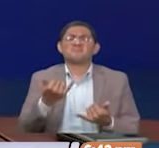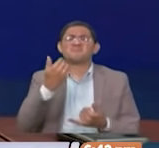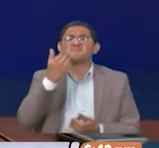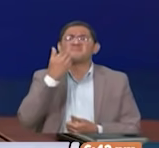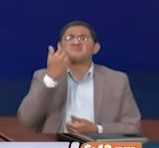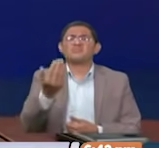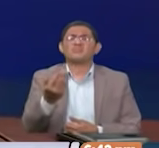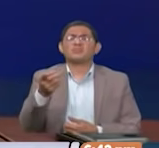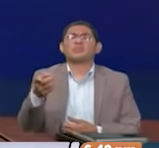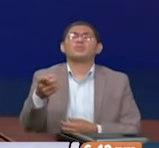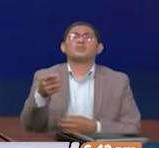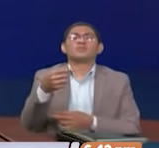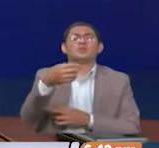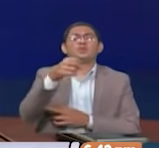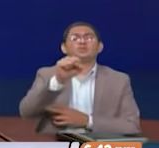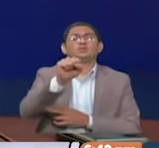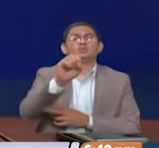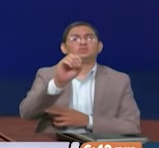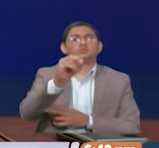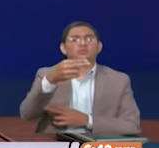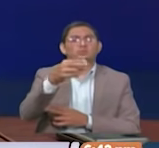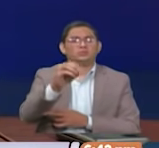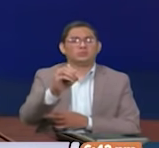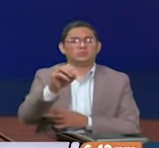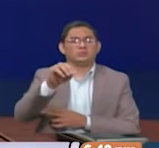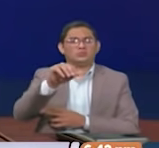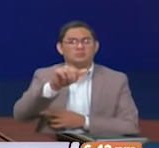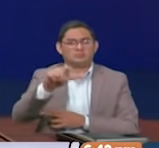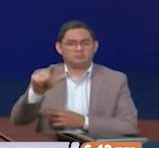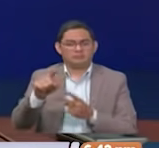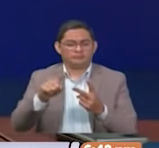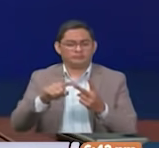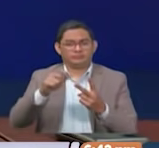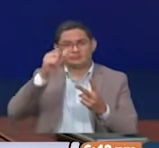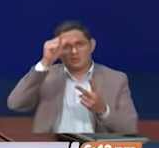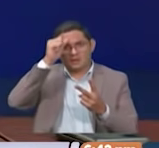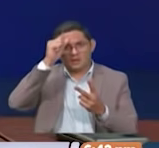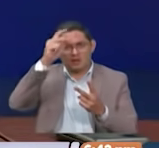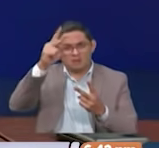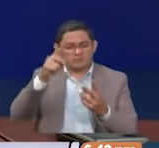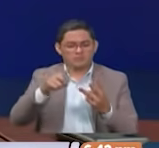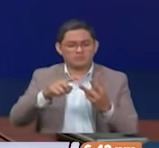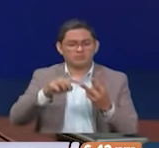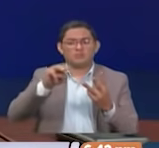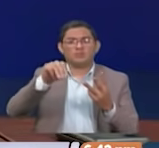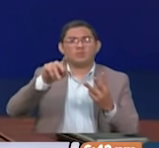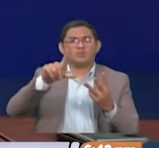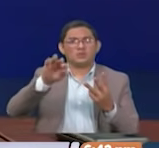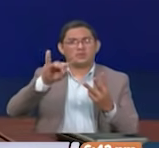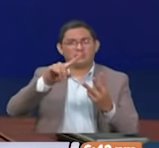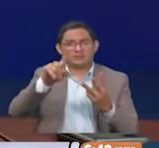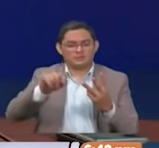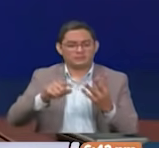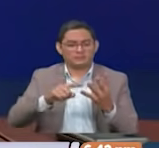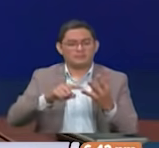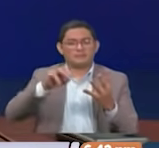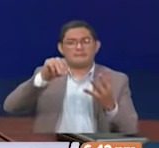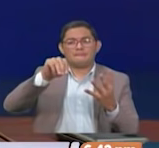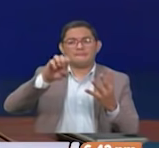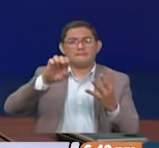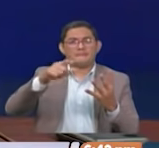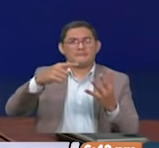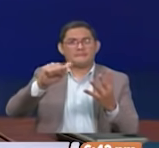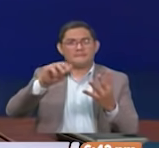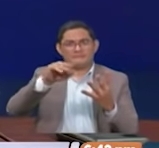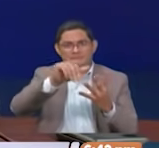solomon and small albrook mall multiplaza mega mol y